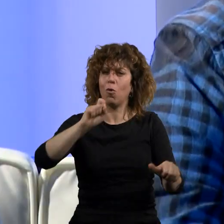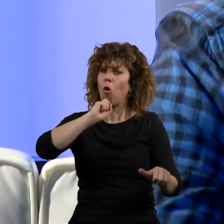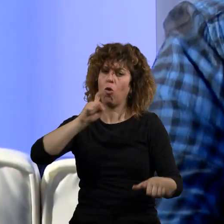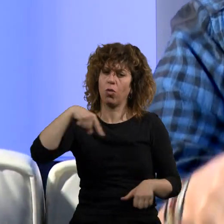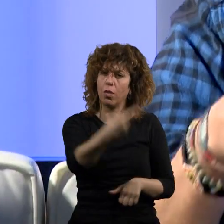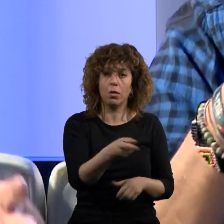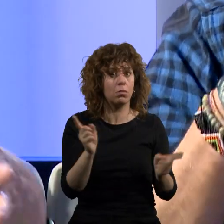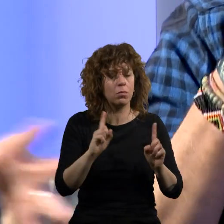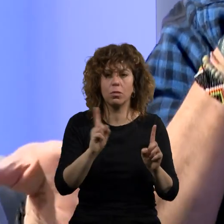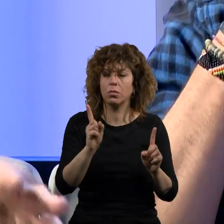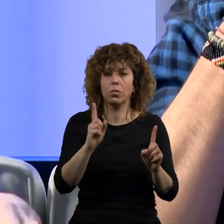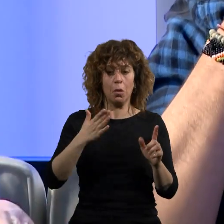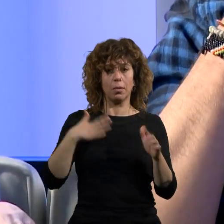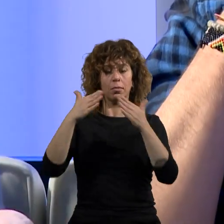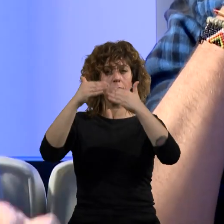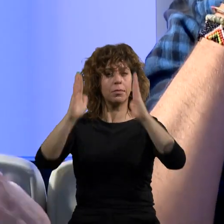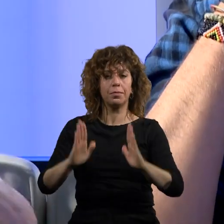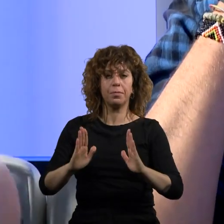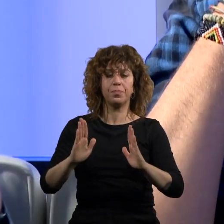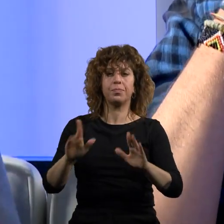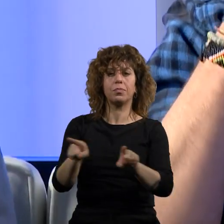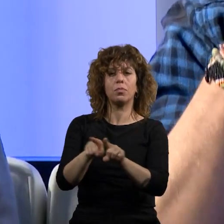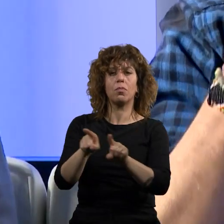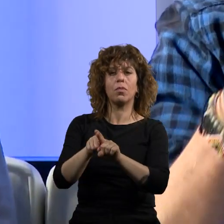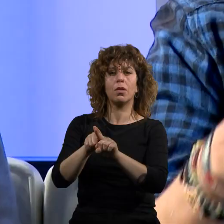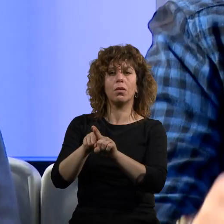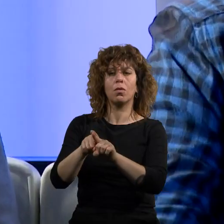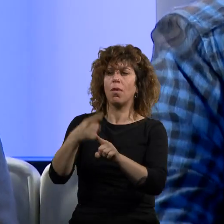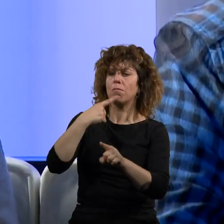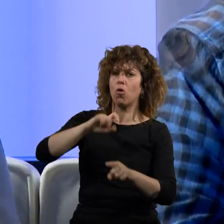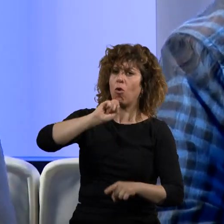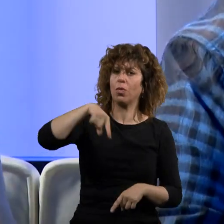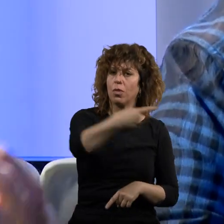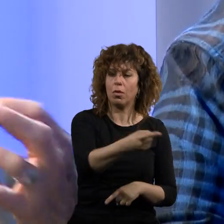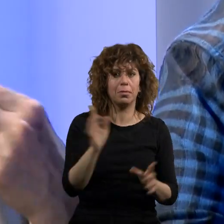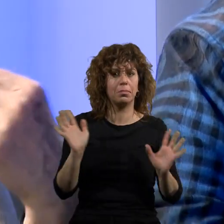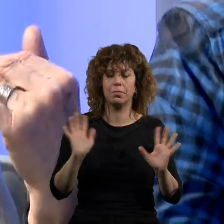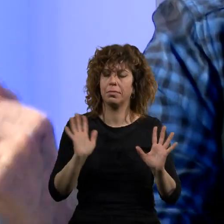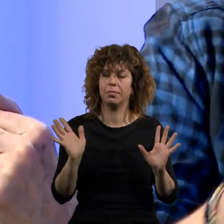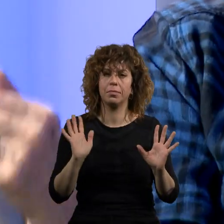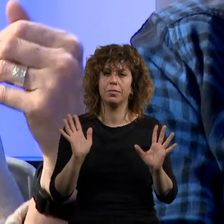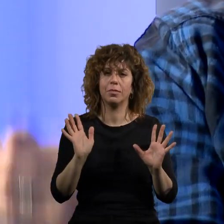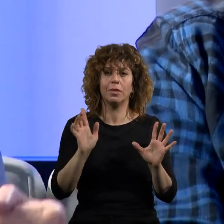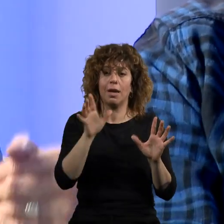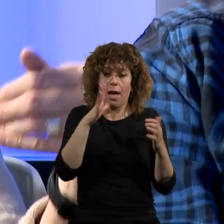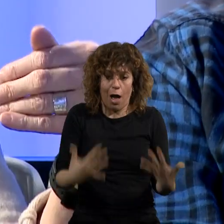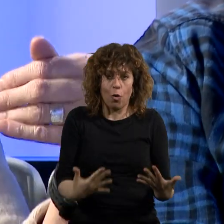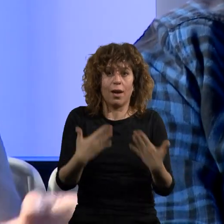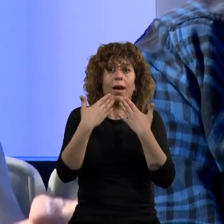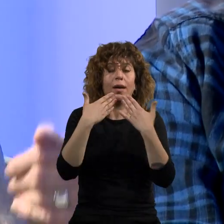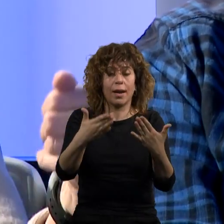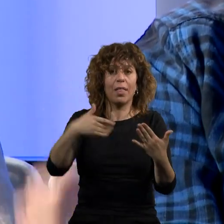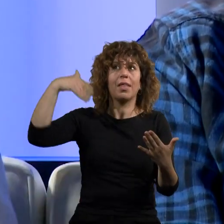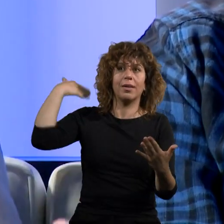no. Nunca, o sea, a mí en mi casa jamás me han inculcado odio. Pero vamos, yo ahora, gracias a